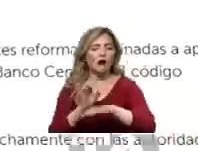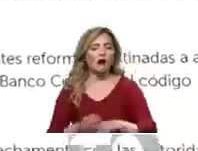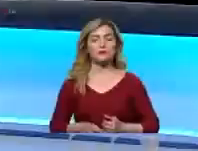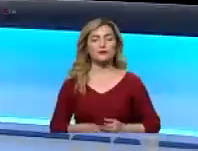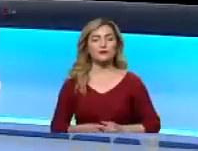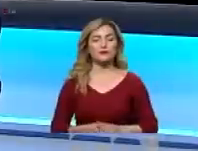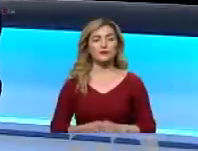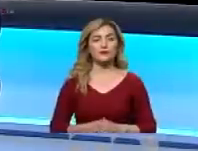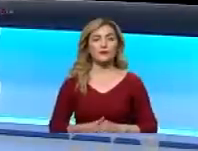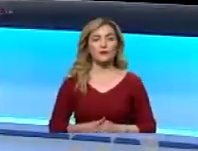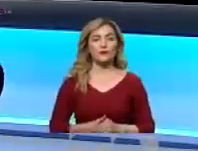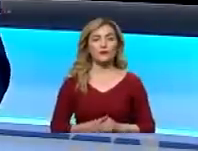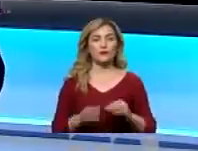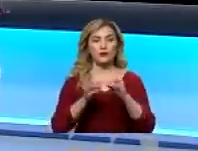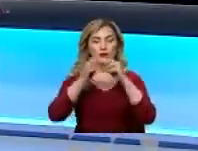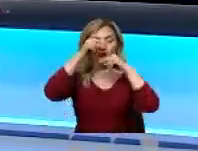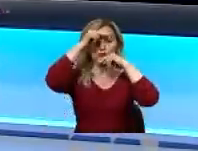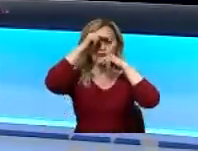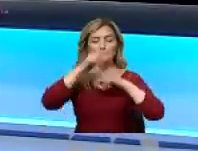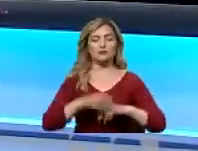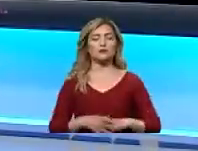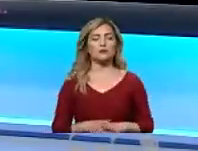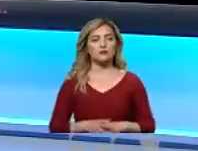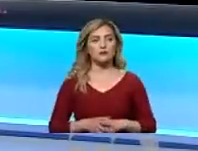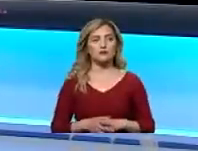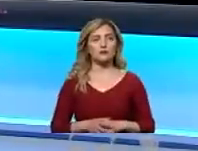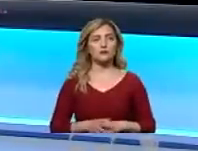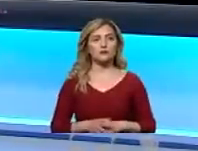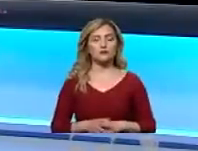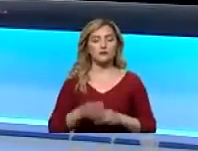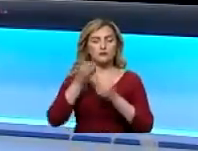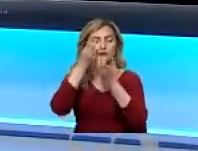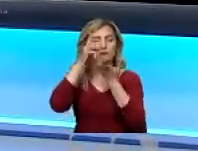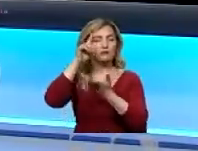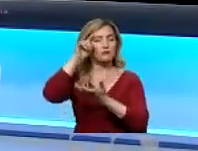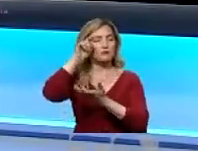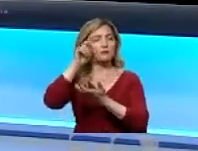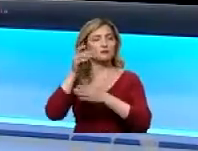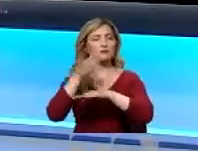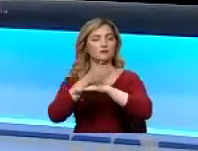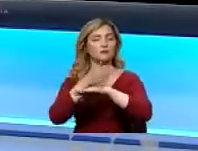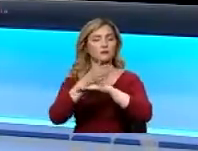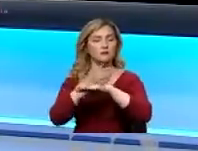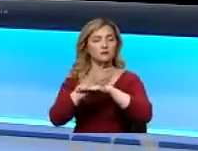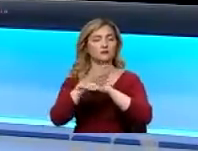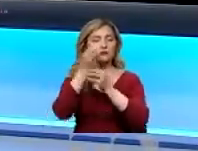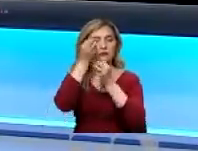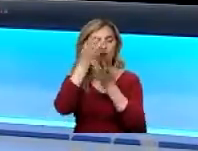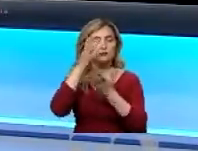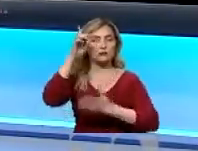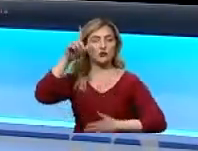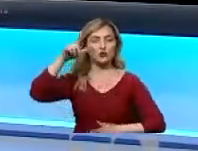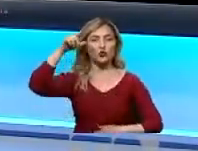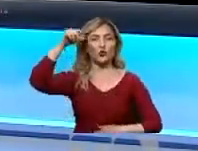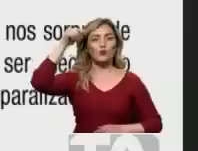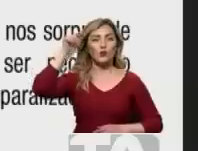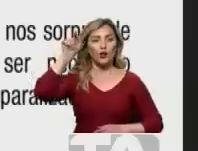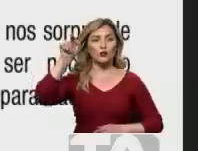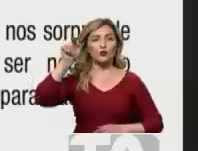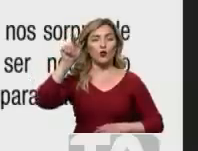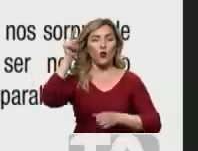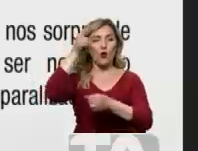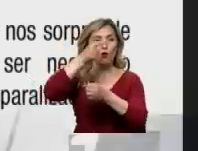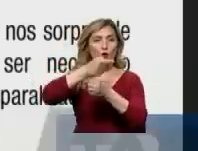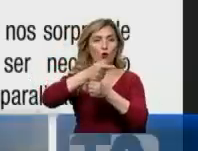ecuatorianos. Más noticias, amigos. Queremos recordarle la información que les dimos hace algunos minutos. El gobierno